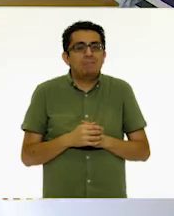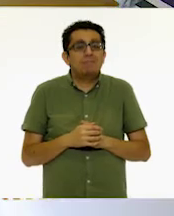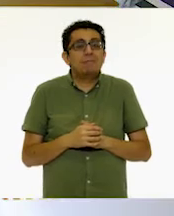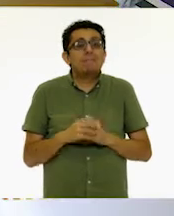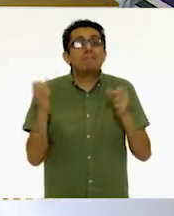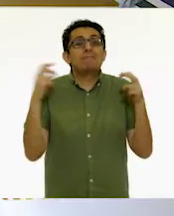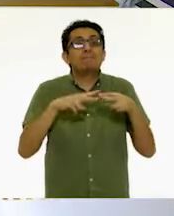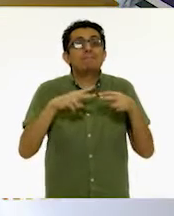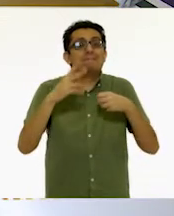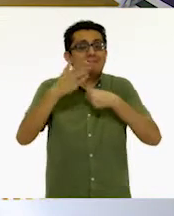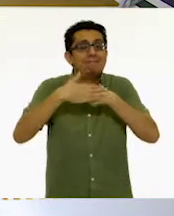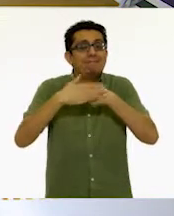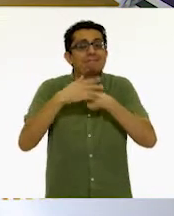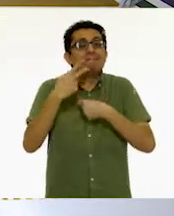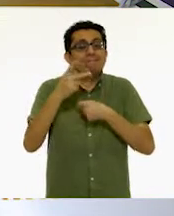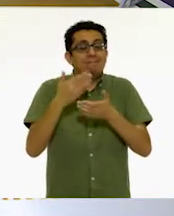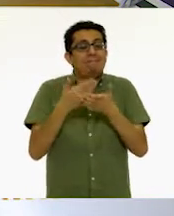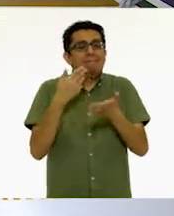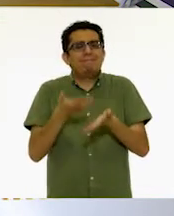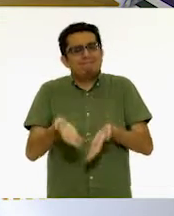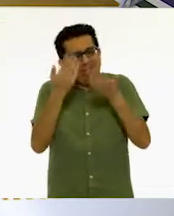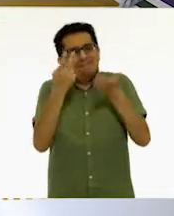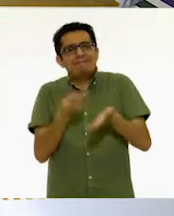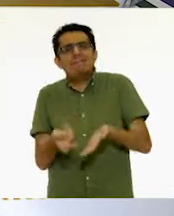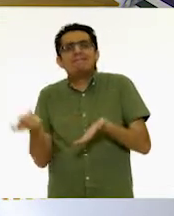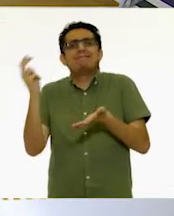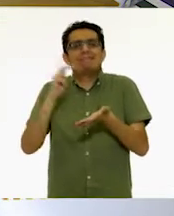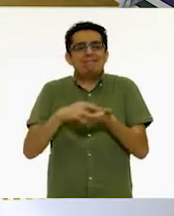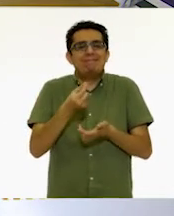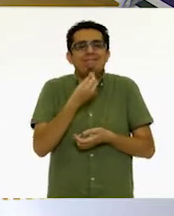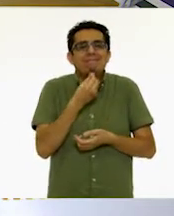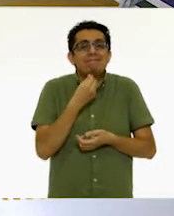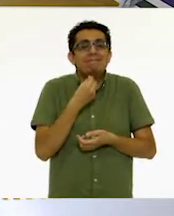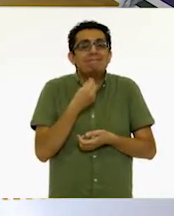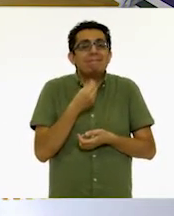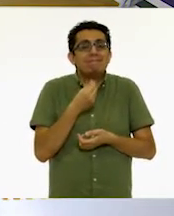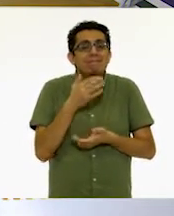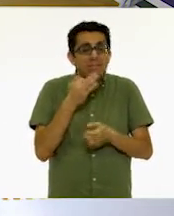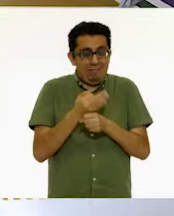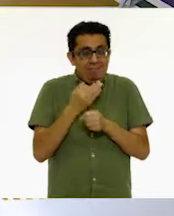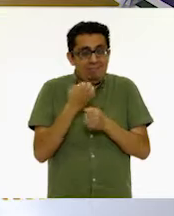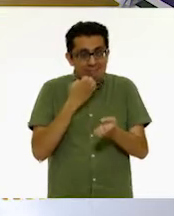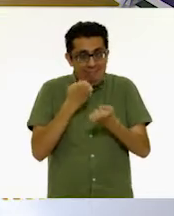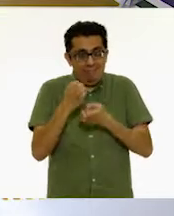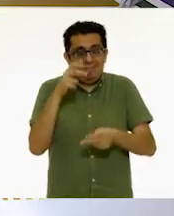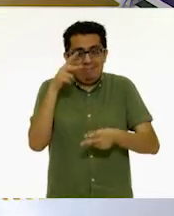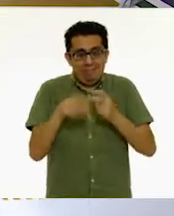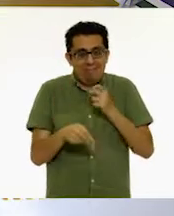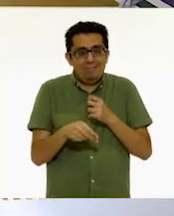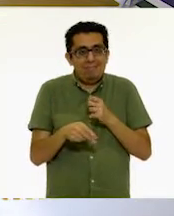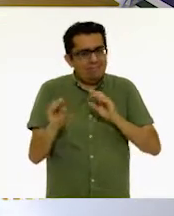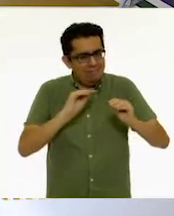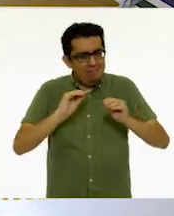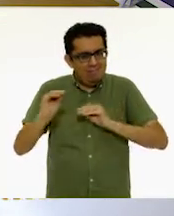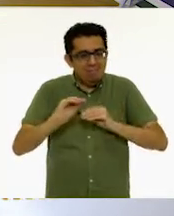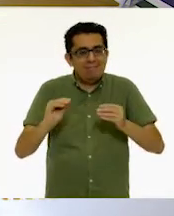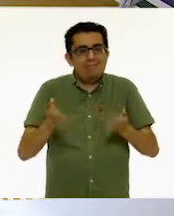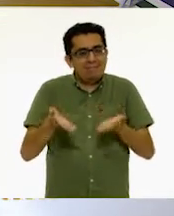Nos vemos hasta la próxima, pero antes levántense de sus lugares, niñas y niños, porque vamos a una pausa activa. Vamos, ¿sí?, a una pausa. Vamos a movernos un poquito.